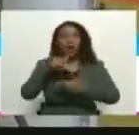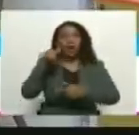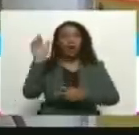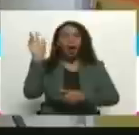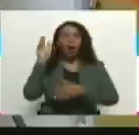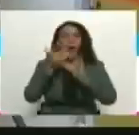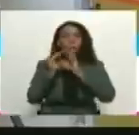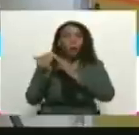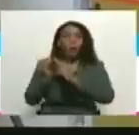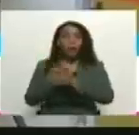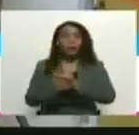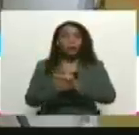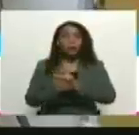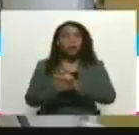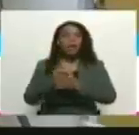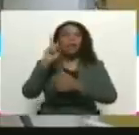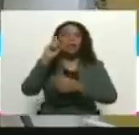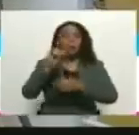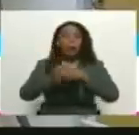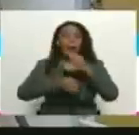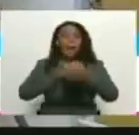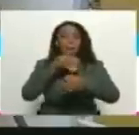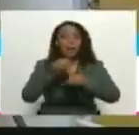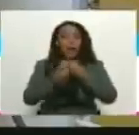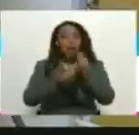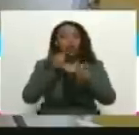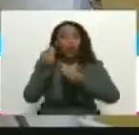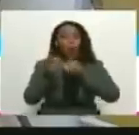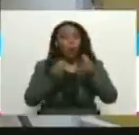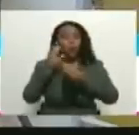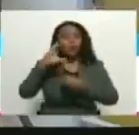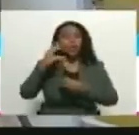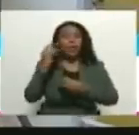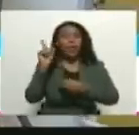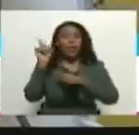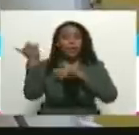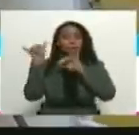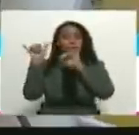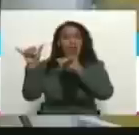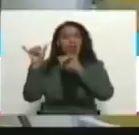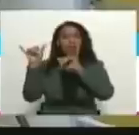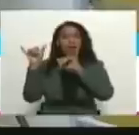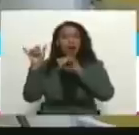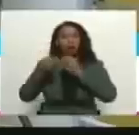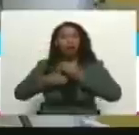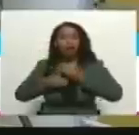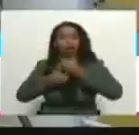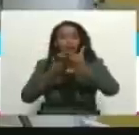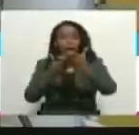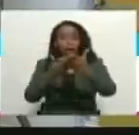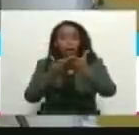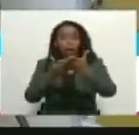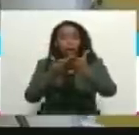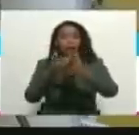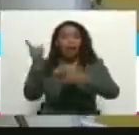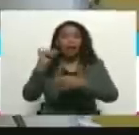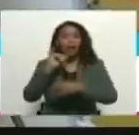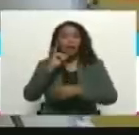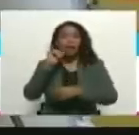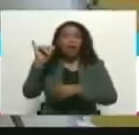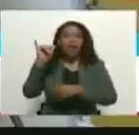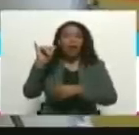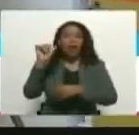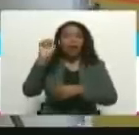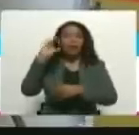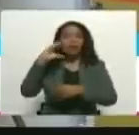y que, bueno, nos plantee también cómo quedó el CDI, para que ella misma, quien fue que la que reportó, generó el